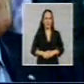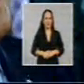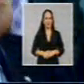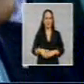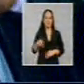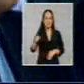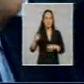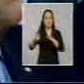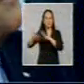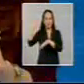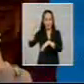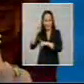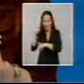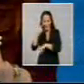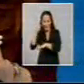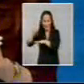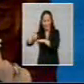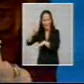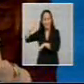que en aquel entonces